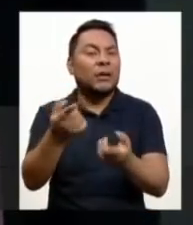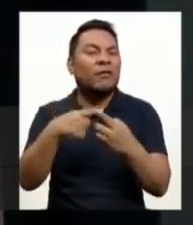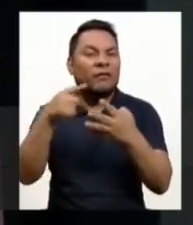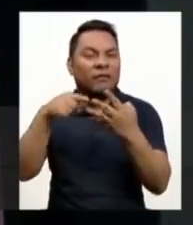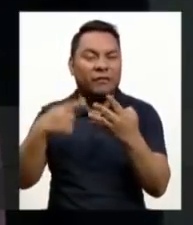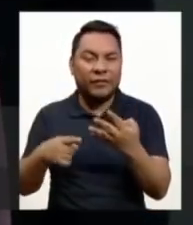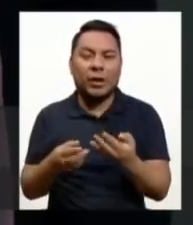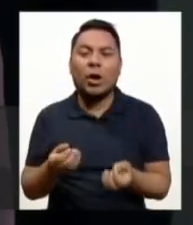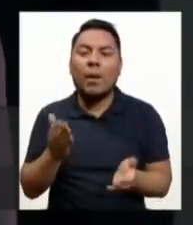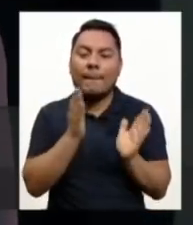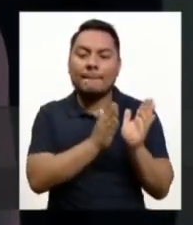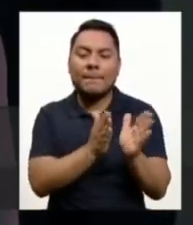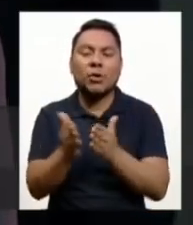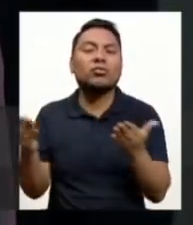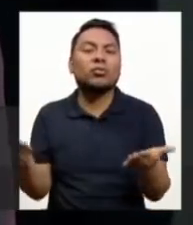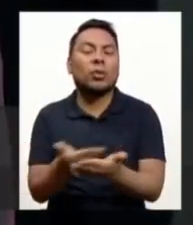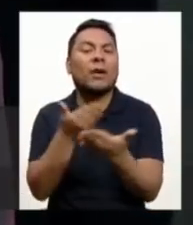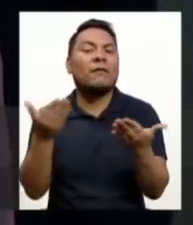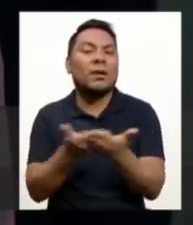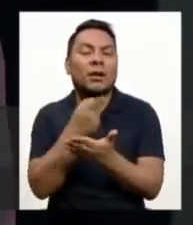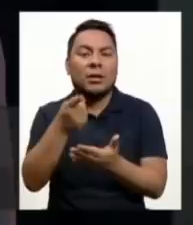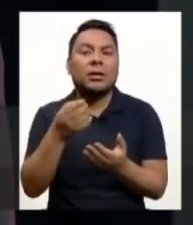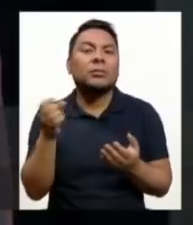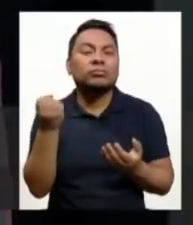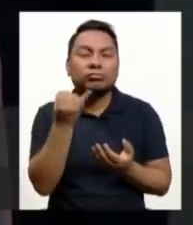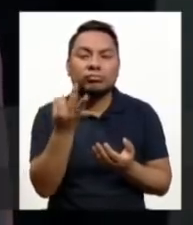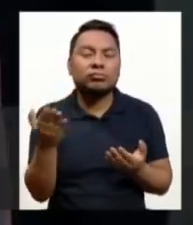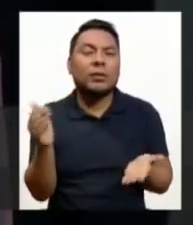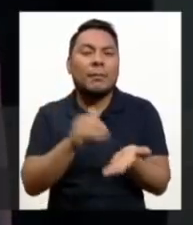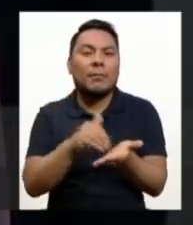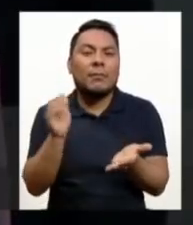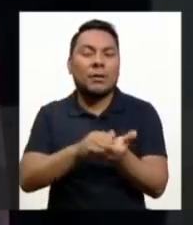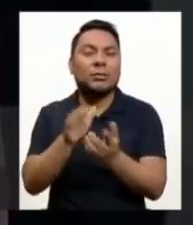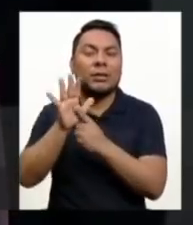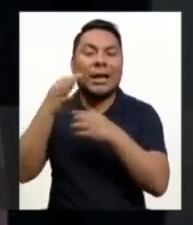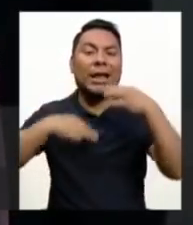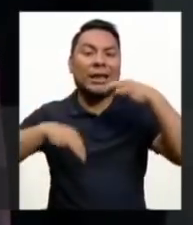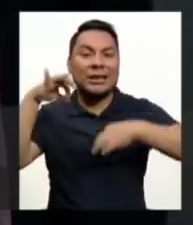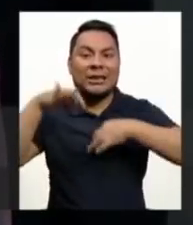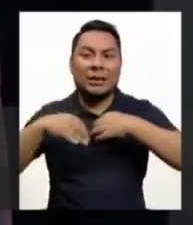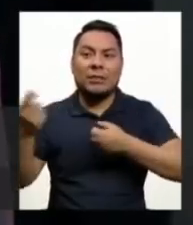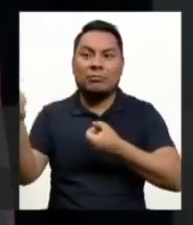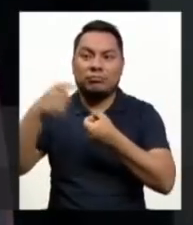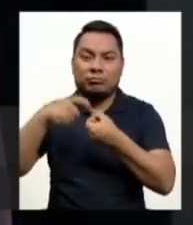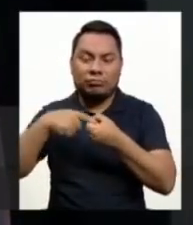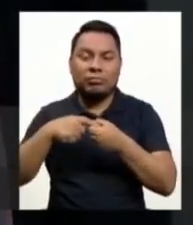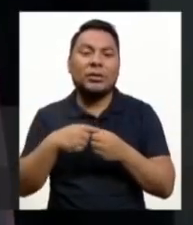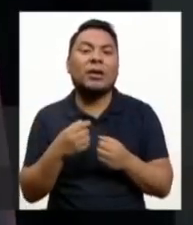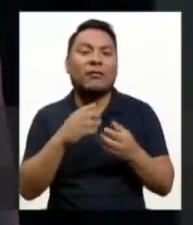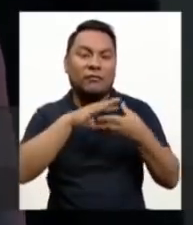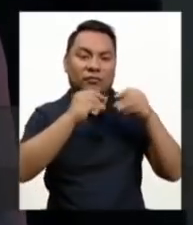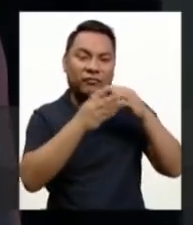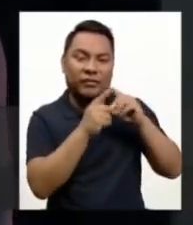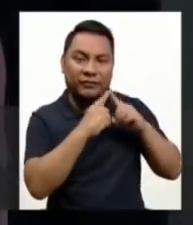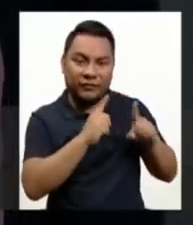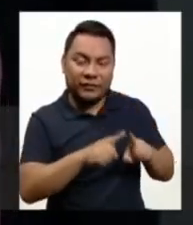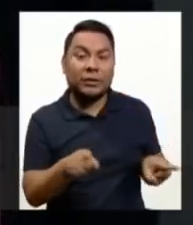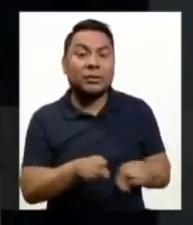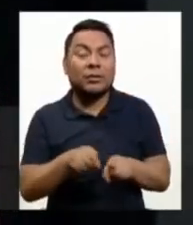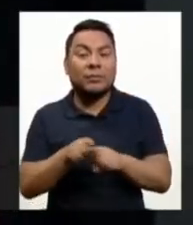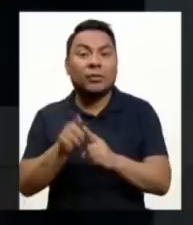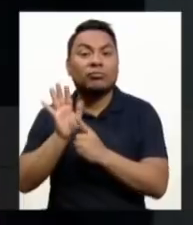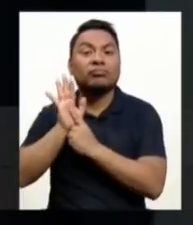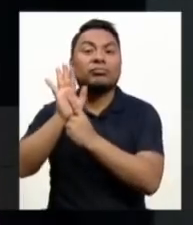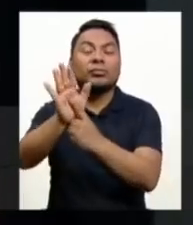estamos preparando una nueva serie con algunos de los más destacados actores del medio. Asimismo, llevaremos al aire